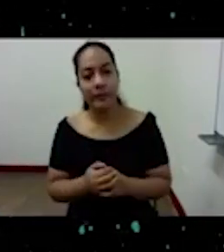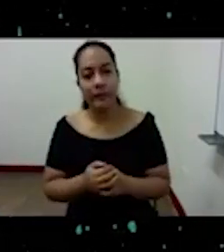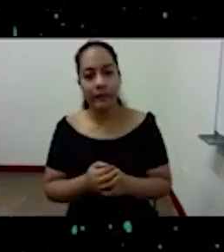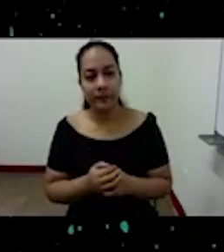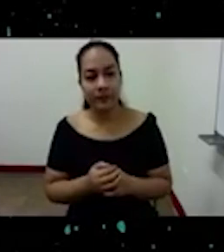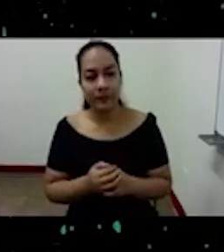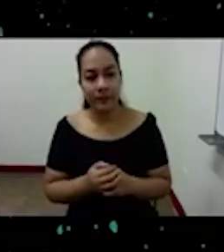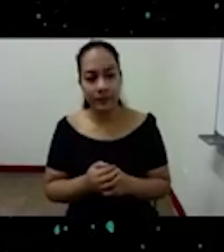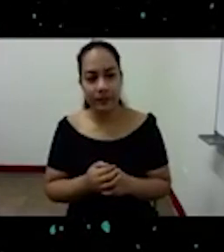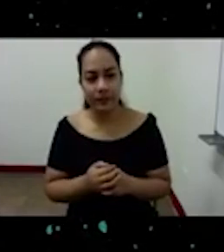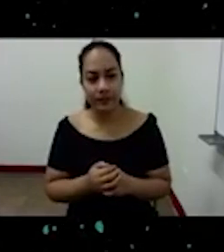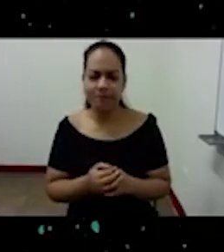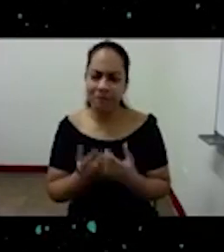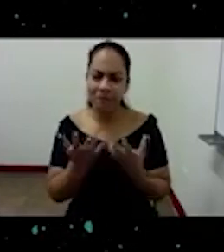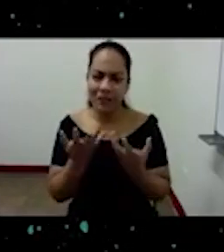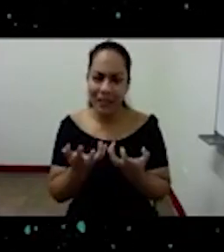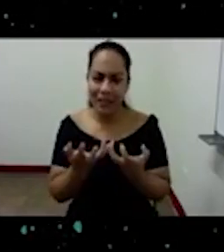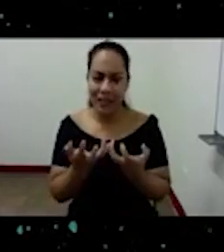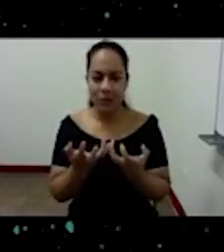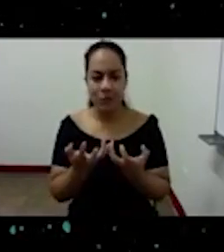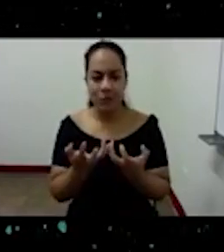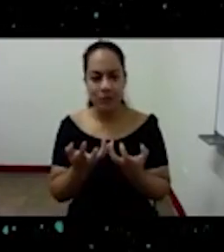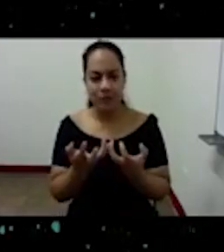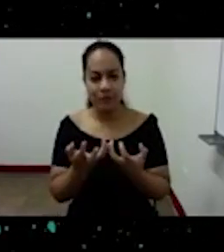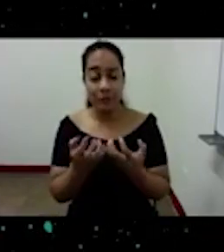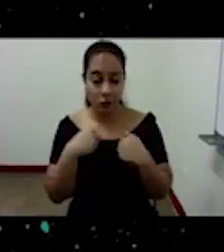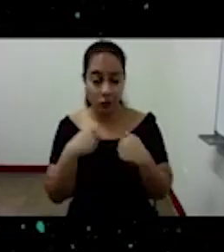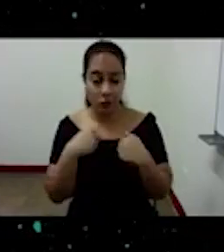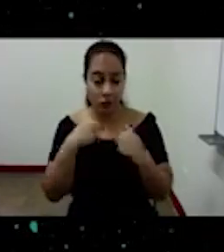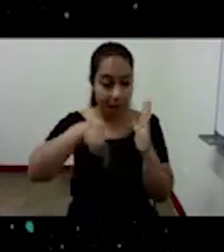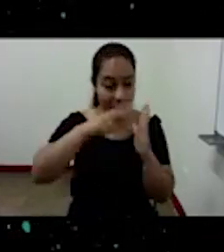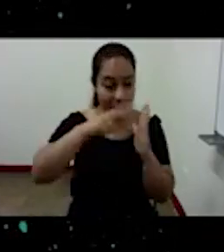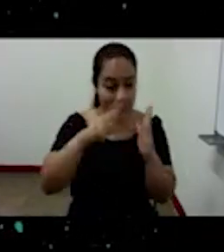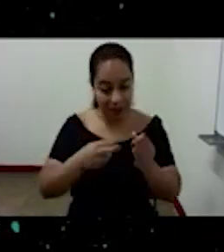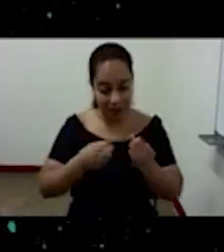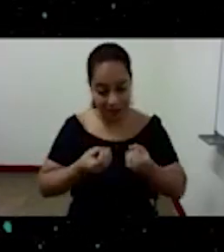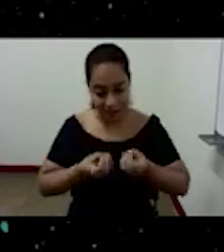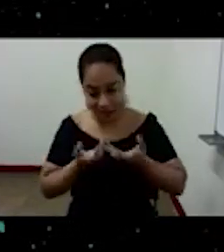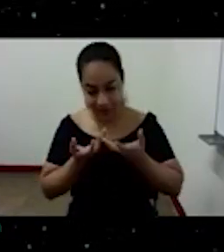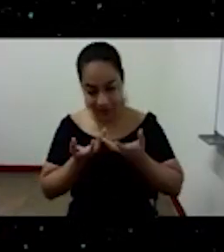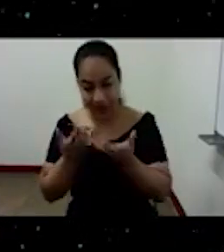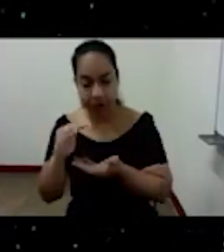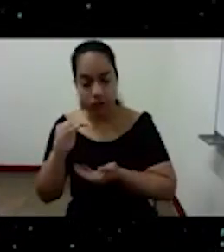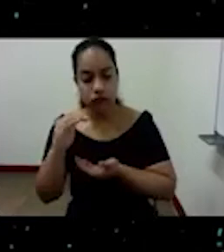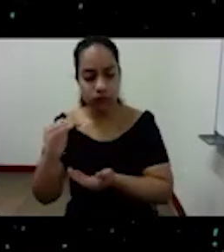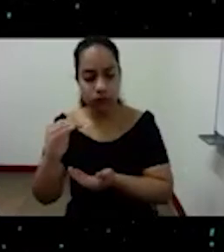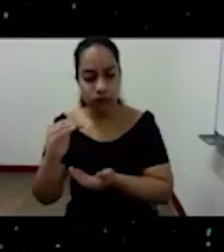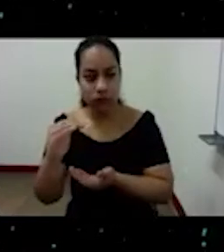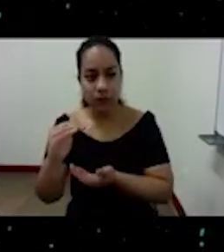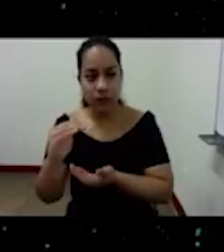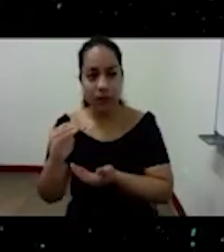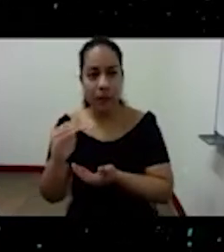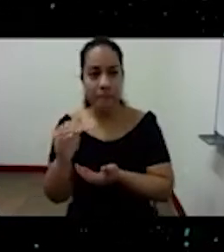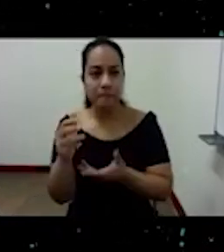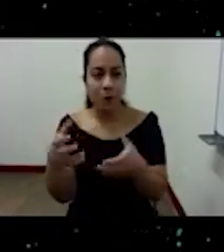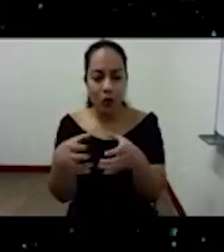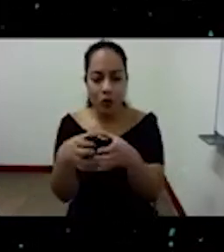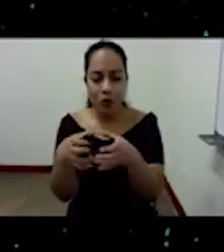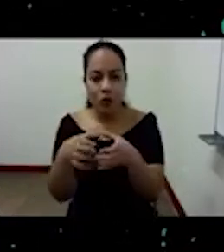Y quisiera dedicar este texto a nuestra pequeña